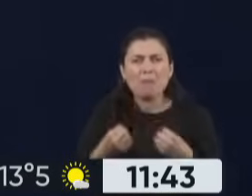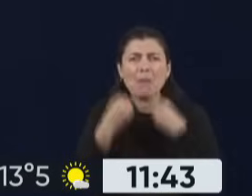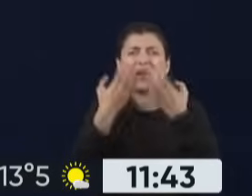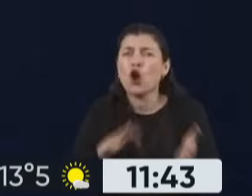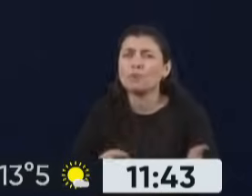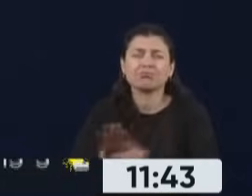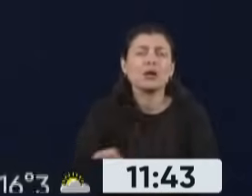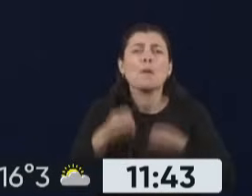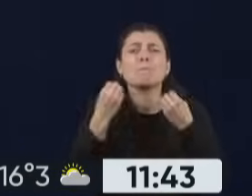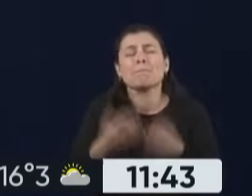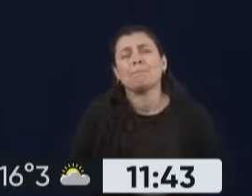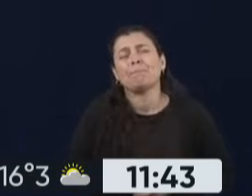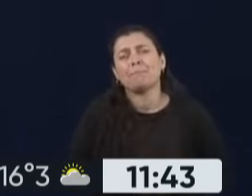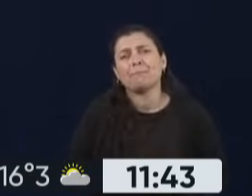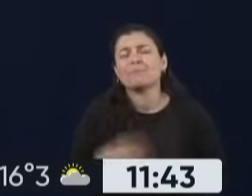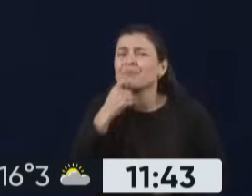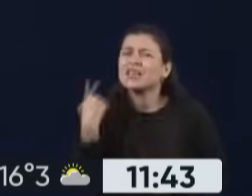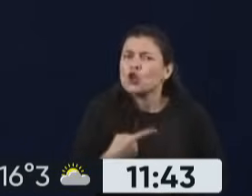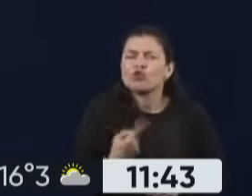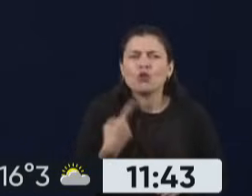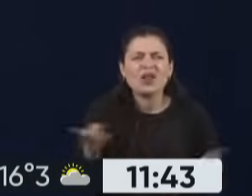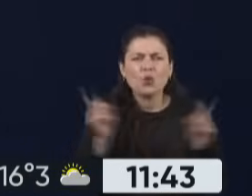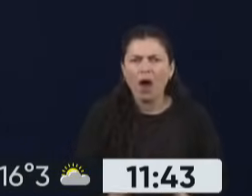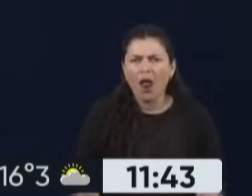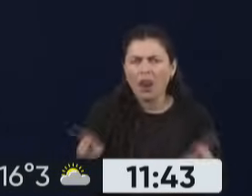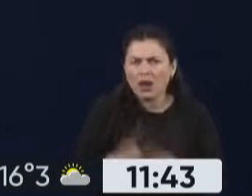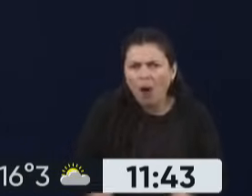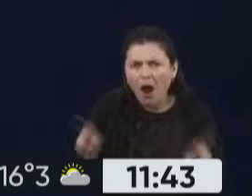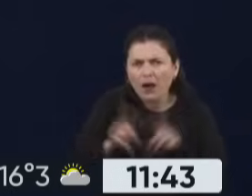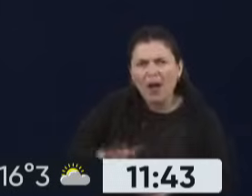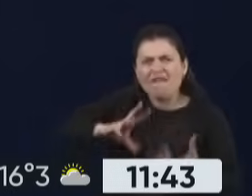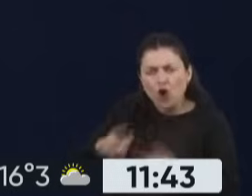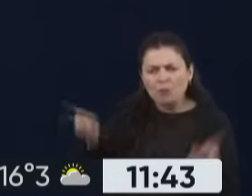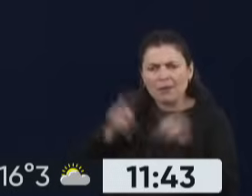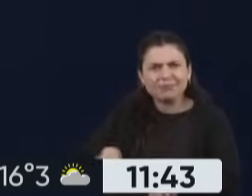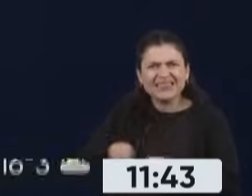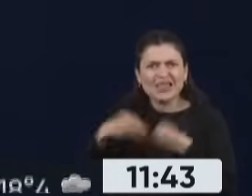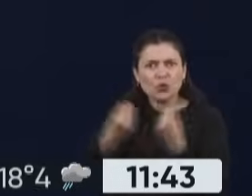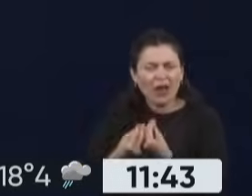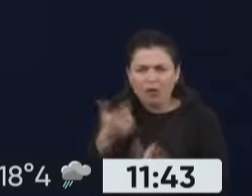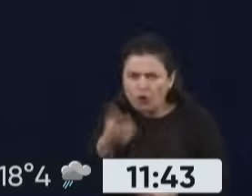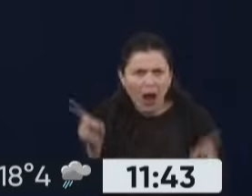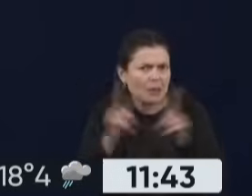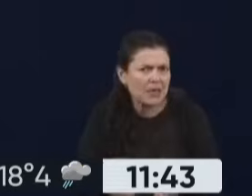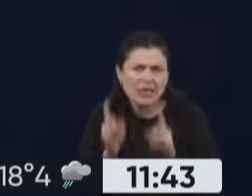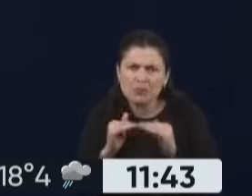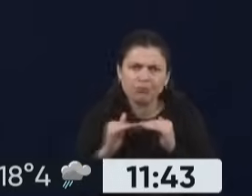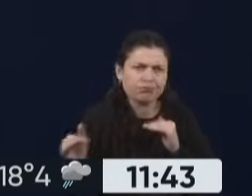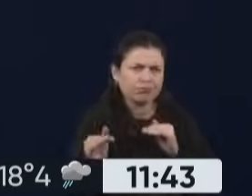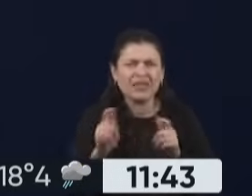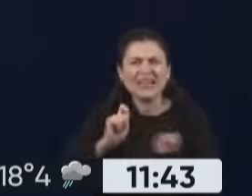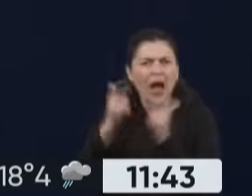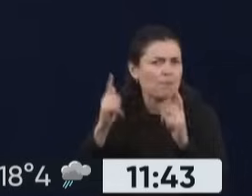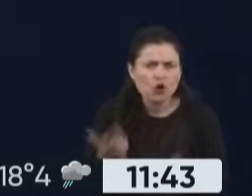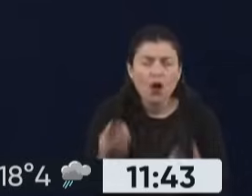siempre. No podemos hacer todo el tiempo lo mismo y esperar resultados diferentes. Por eso, la